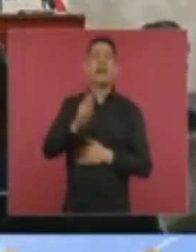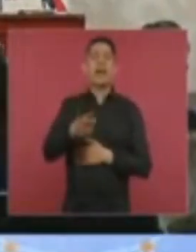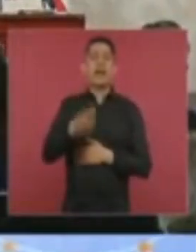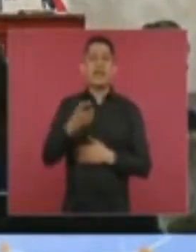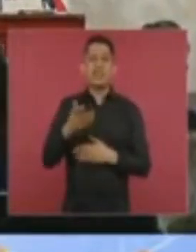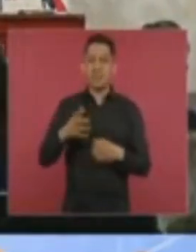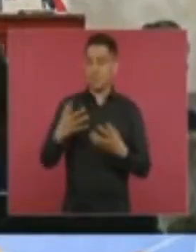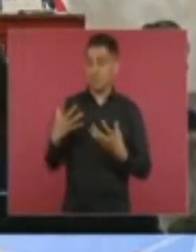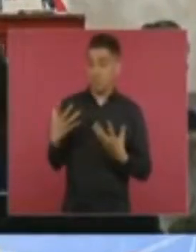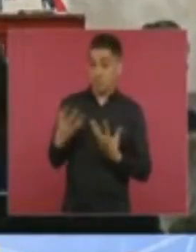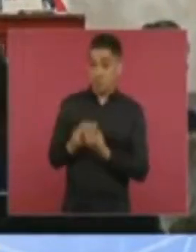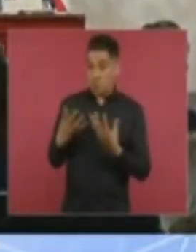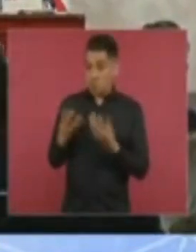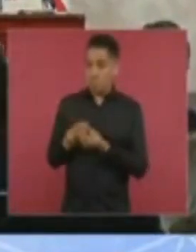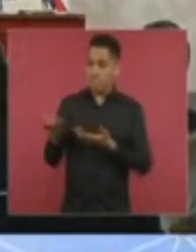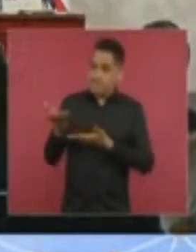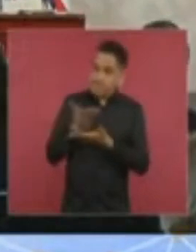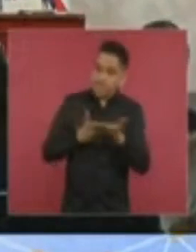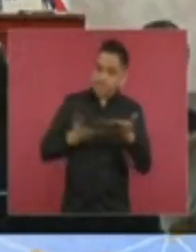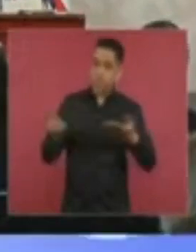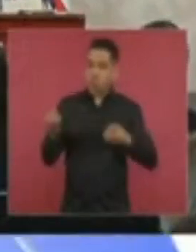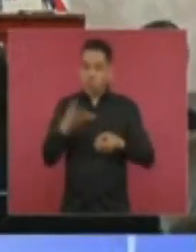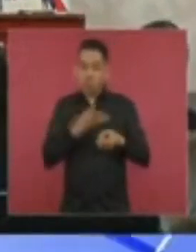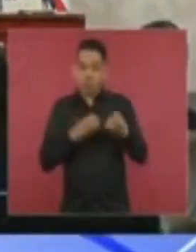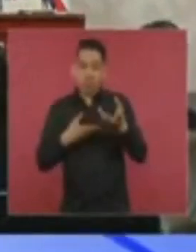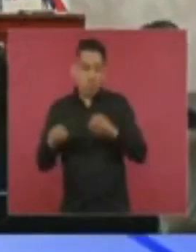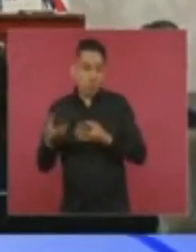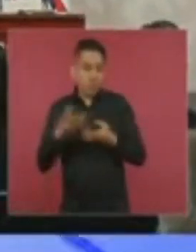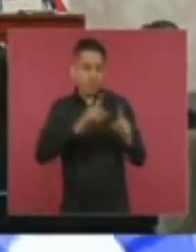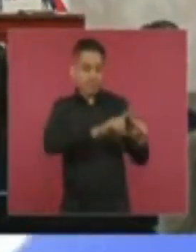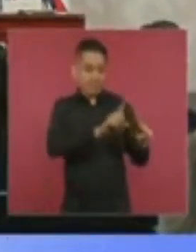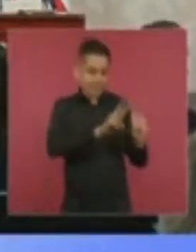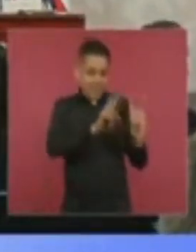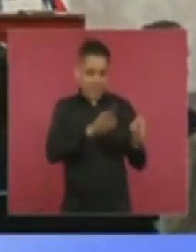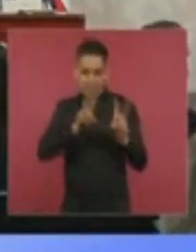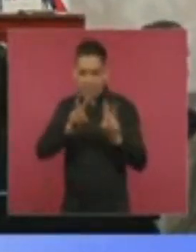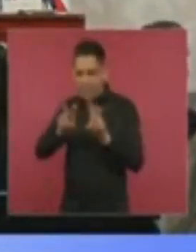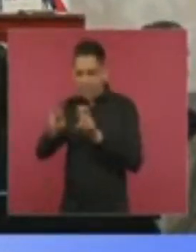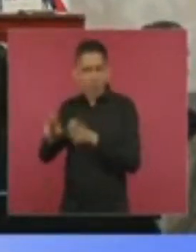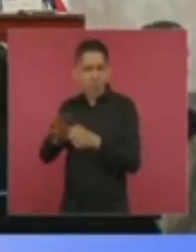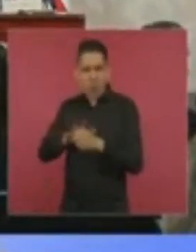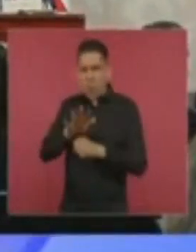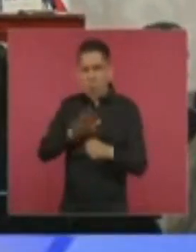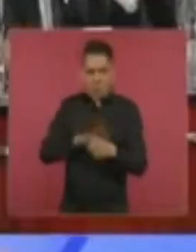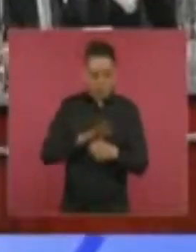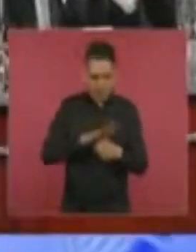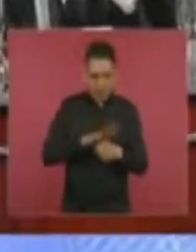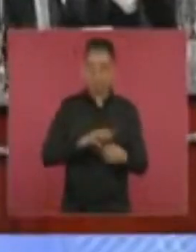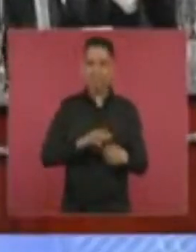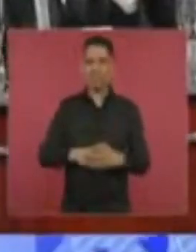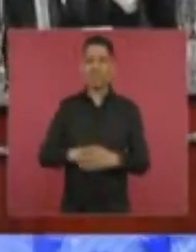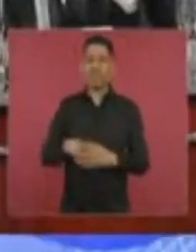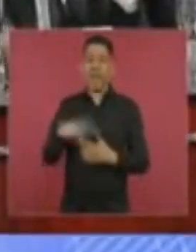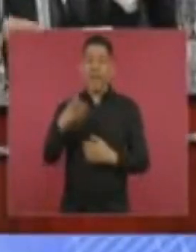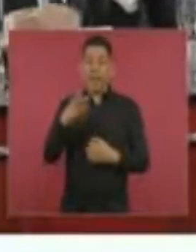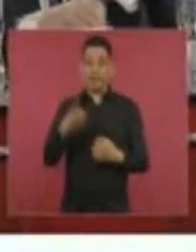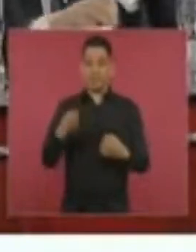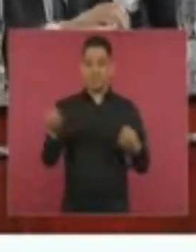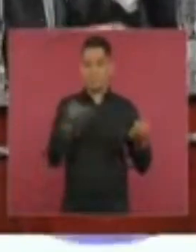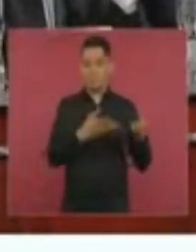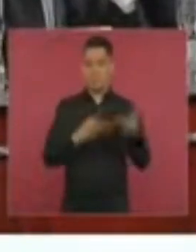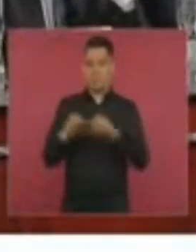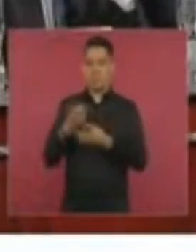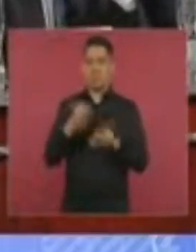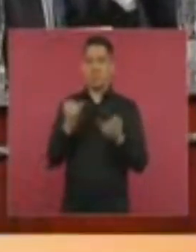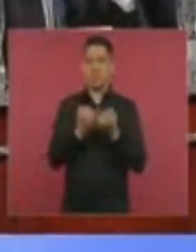que obligan, como bien lo señalas, a una parte de la población, pues, a buscar alternativas